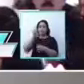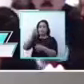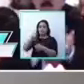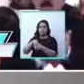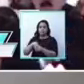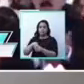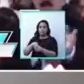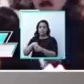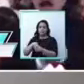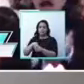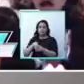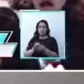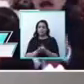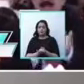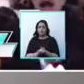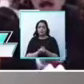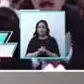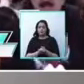¿verdad? Que